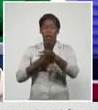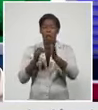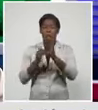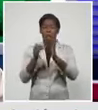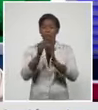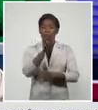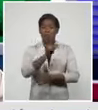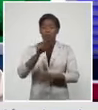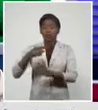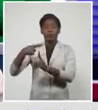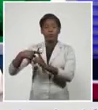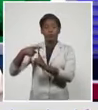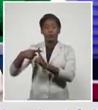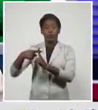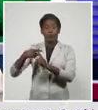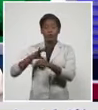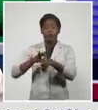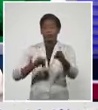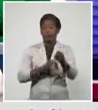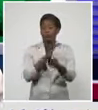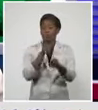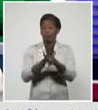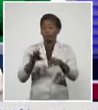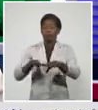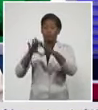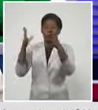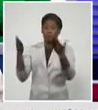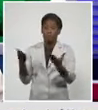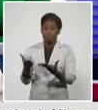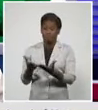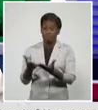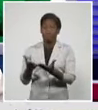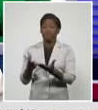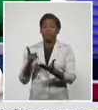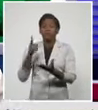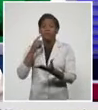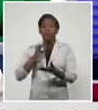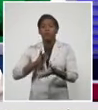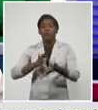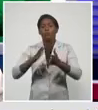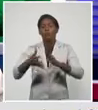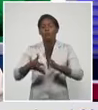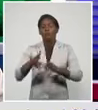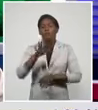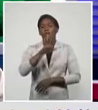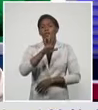con COVID-19 en el mundo. Estamos hablando de